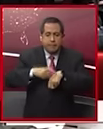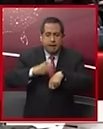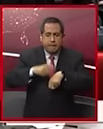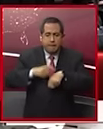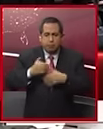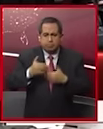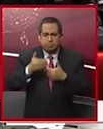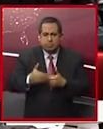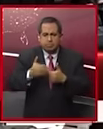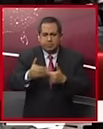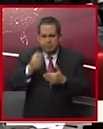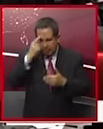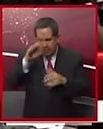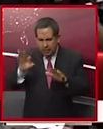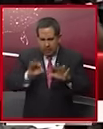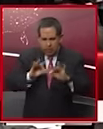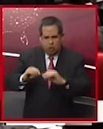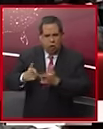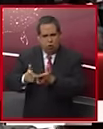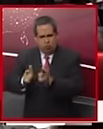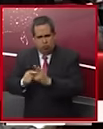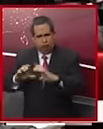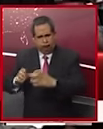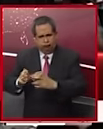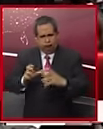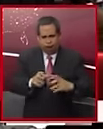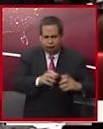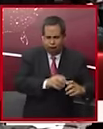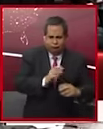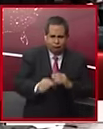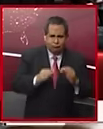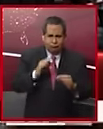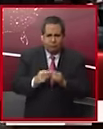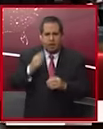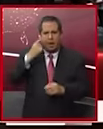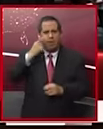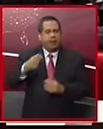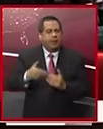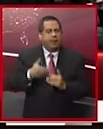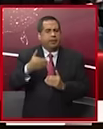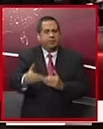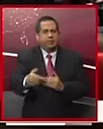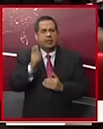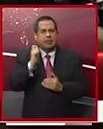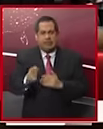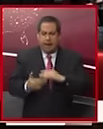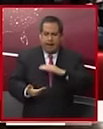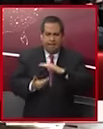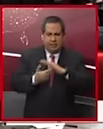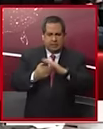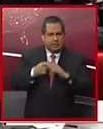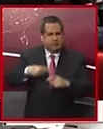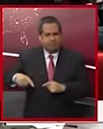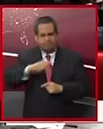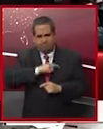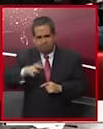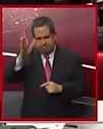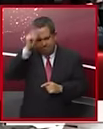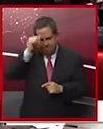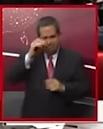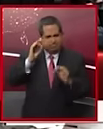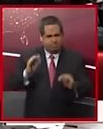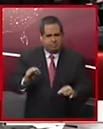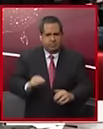la integración de los grupos parlamentarios que van a conformar la mesa de acuerdos, de